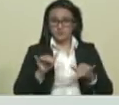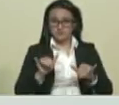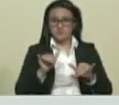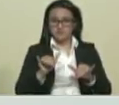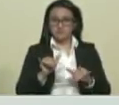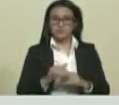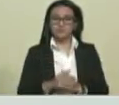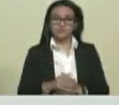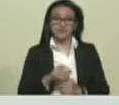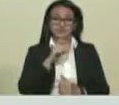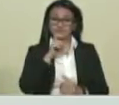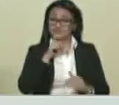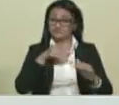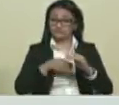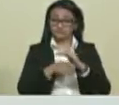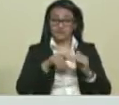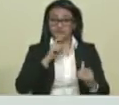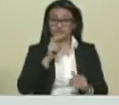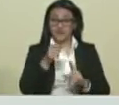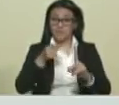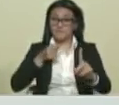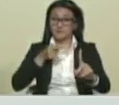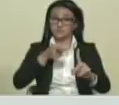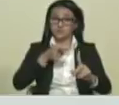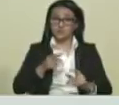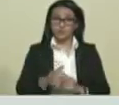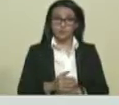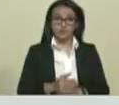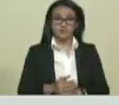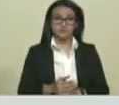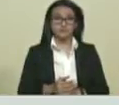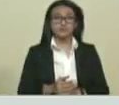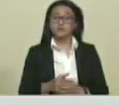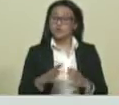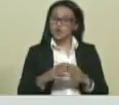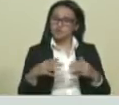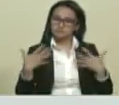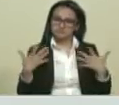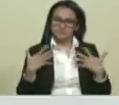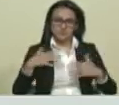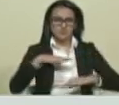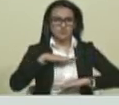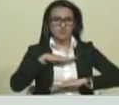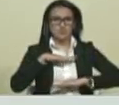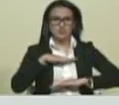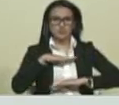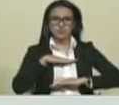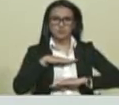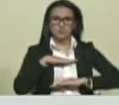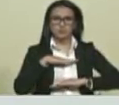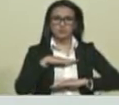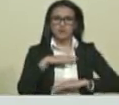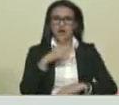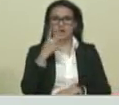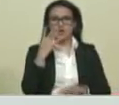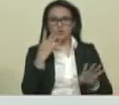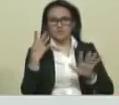de difícil acceso. Así que estamos muy contentos, muy satisfechos con este